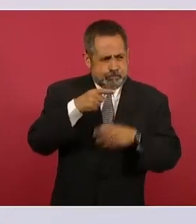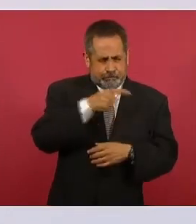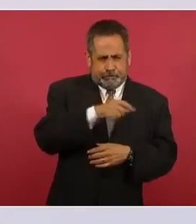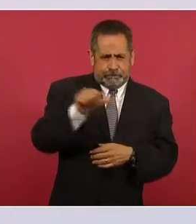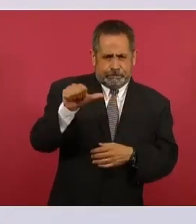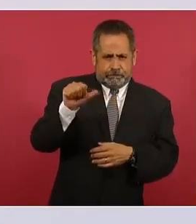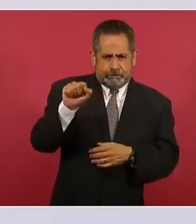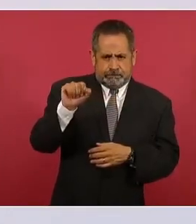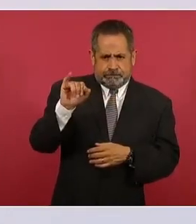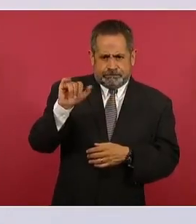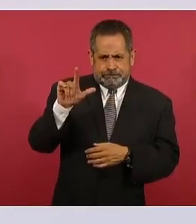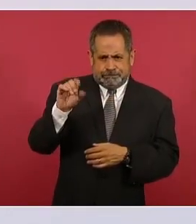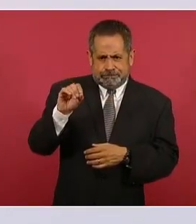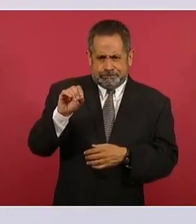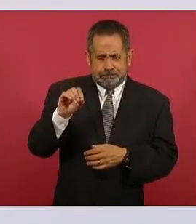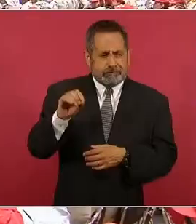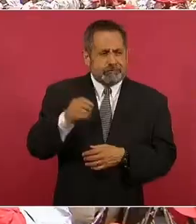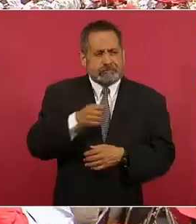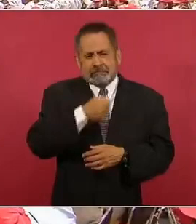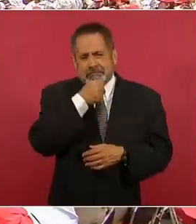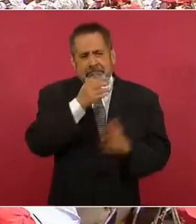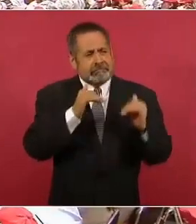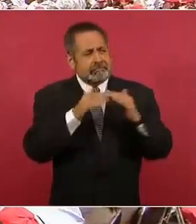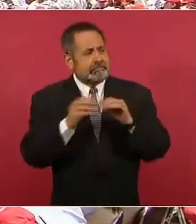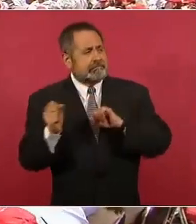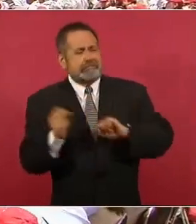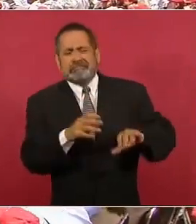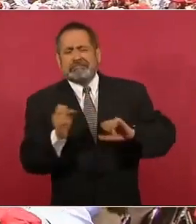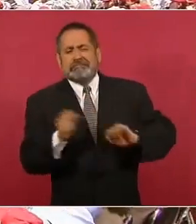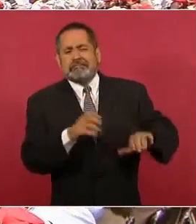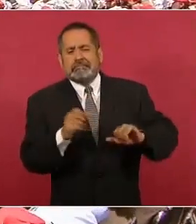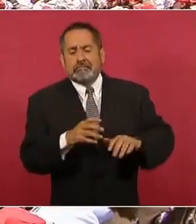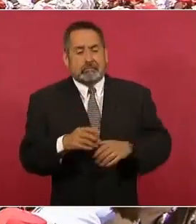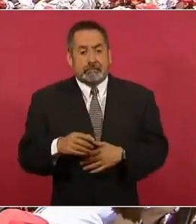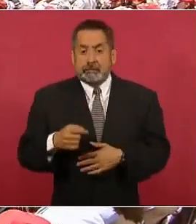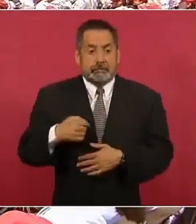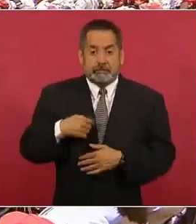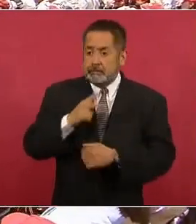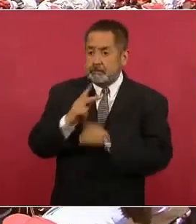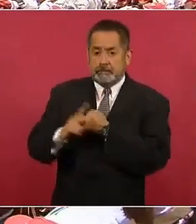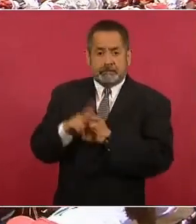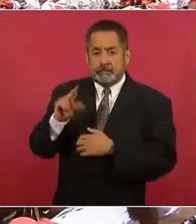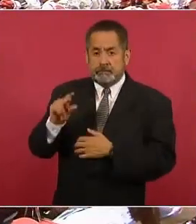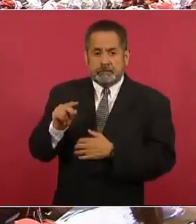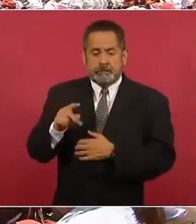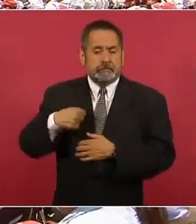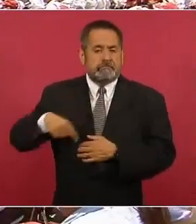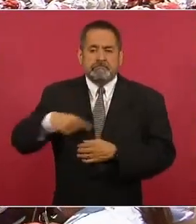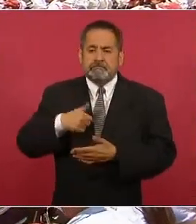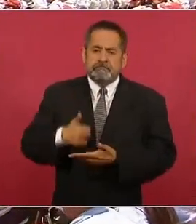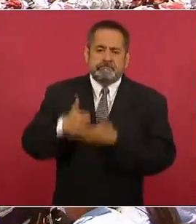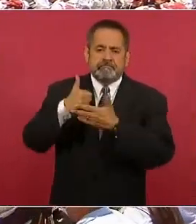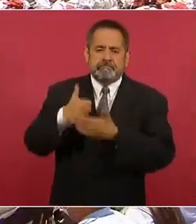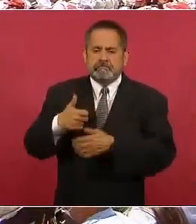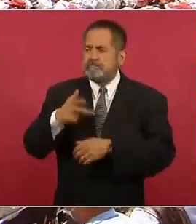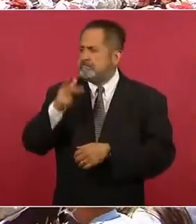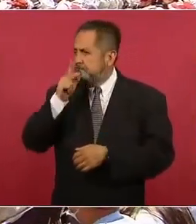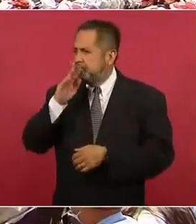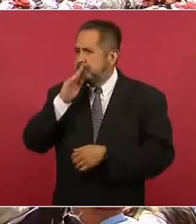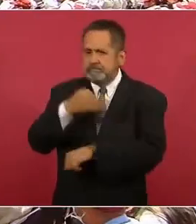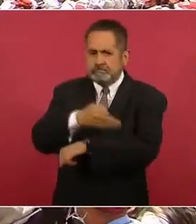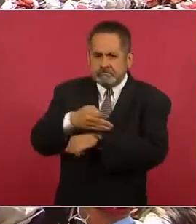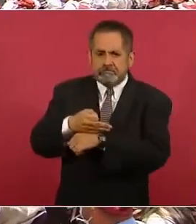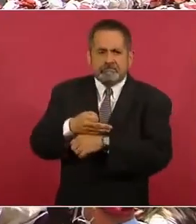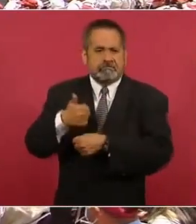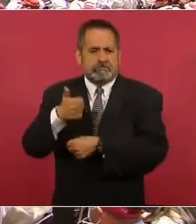ancianos. En nuestro país no. porque nosotros tenemos a nuestros padres, a